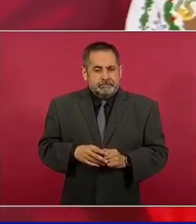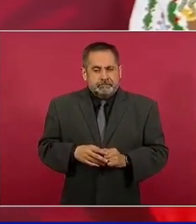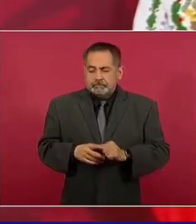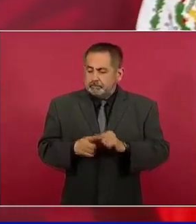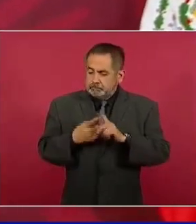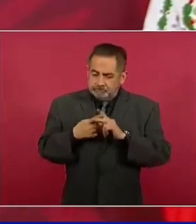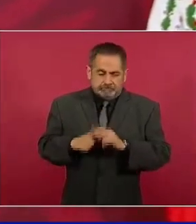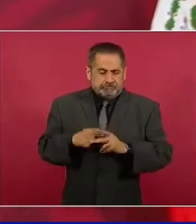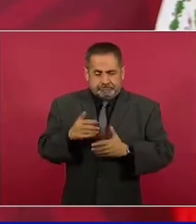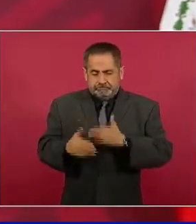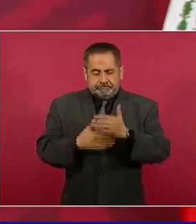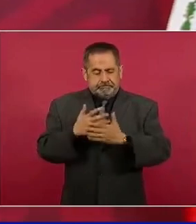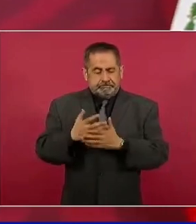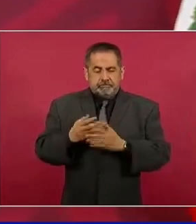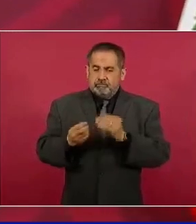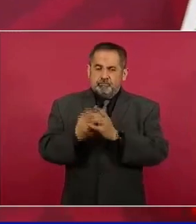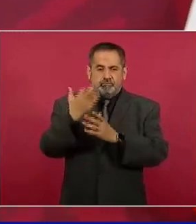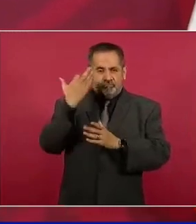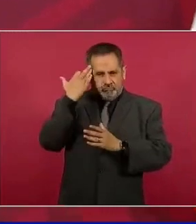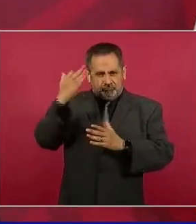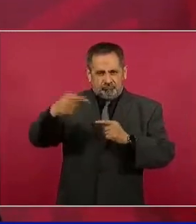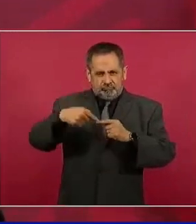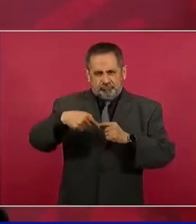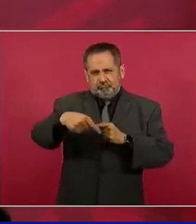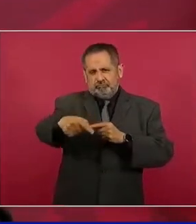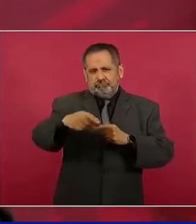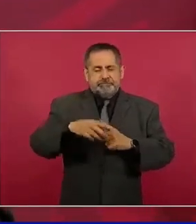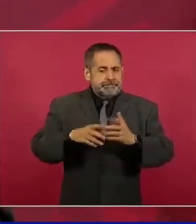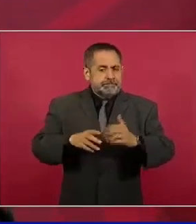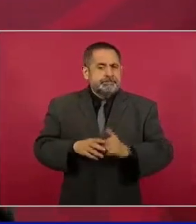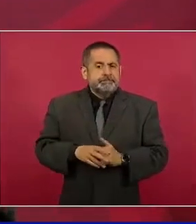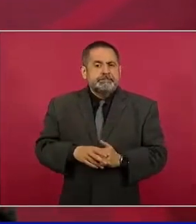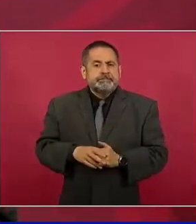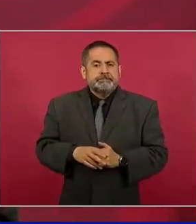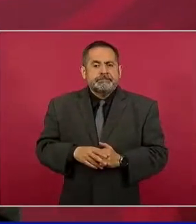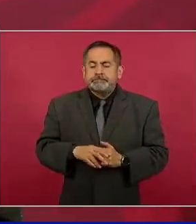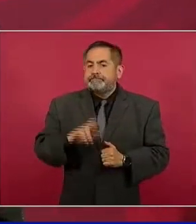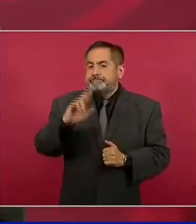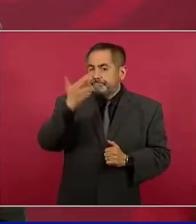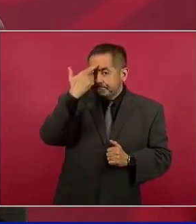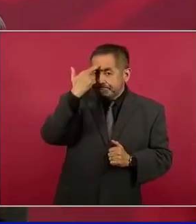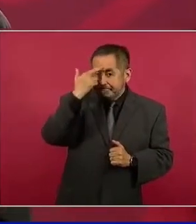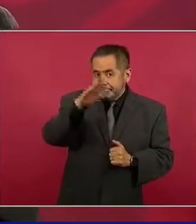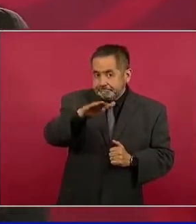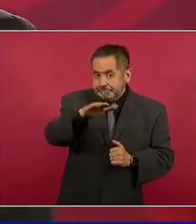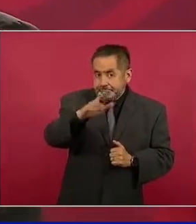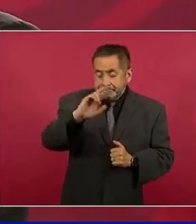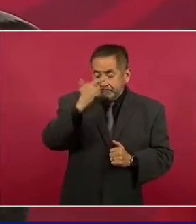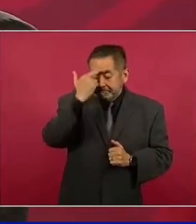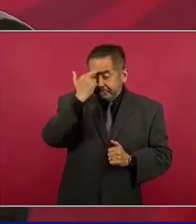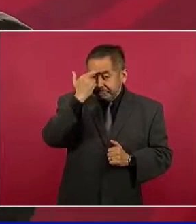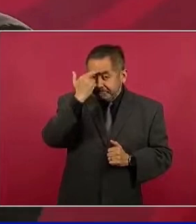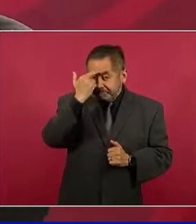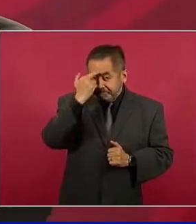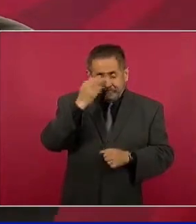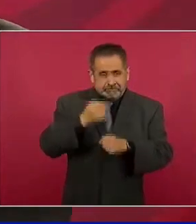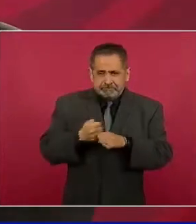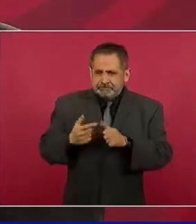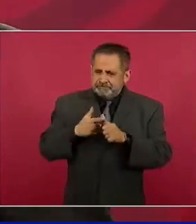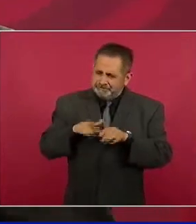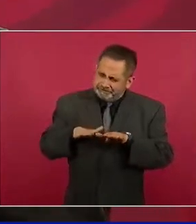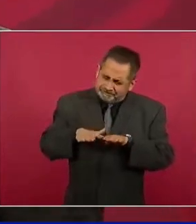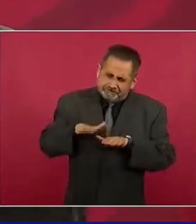iniciar una etapa nueva. Acuérdense que estamos dando los primeros